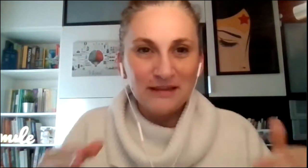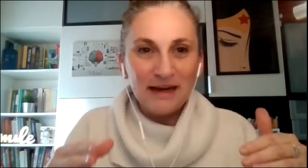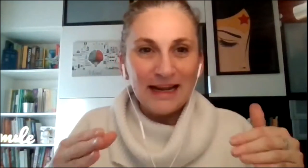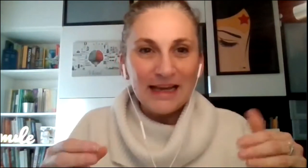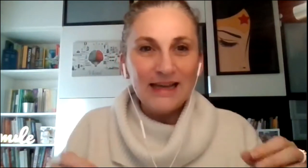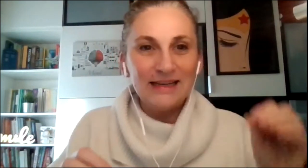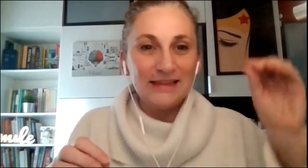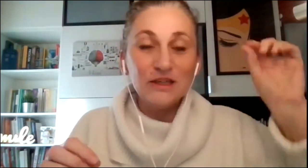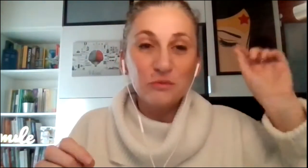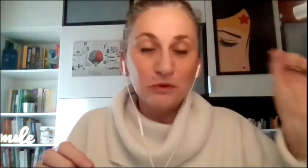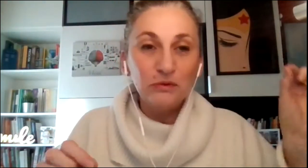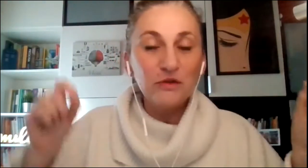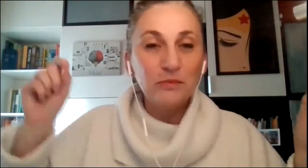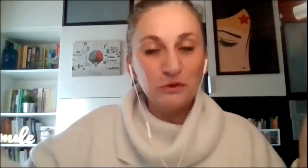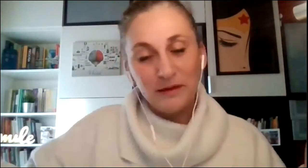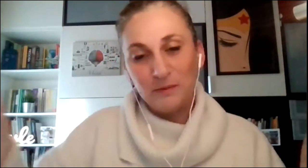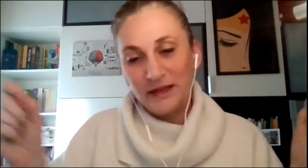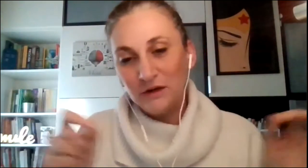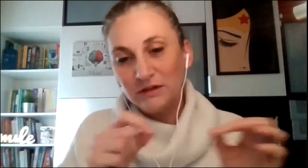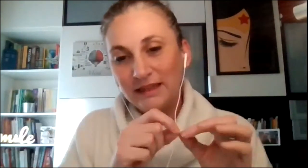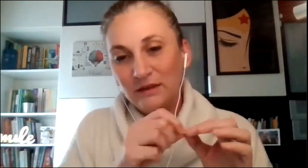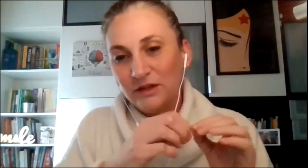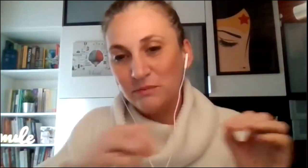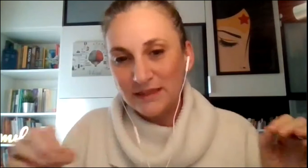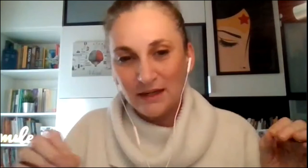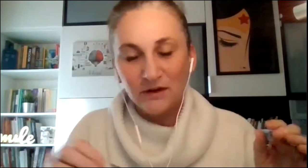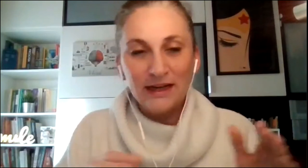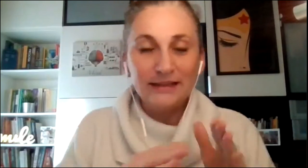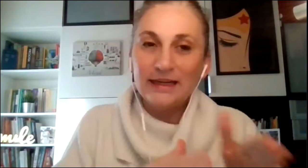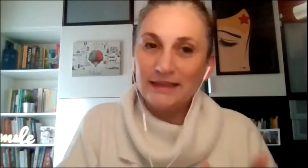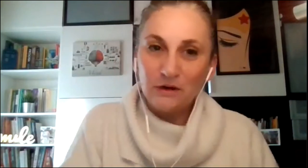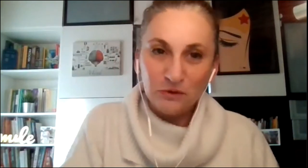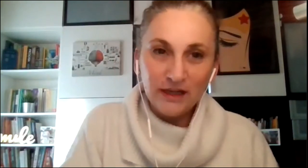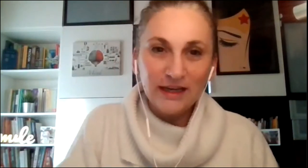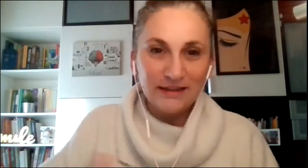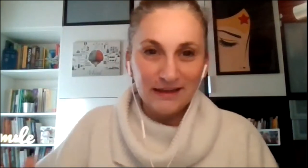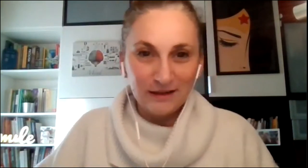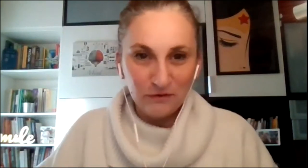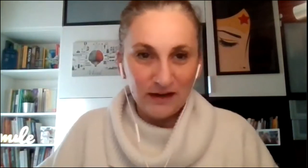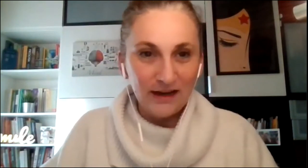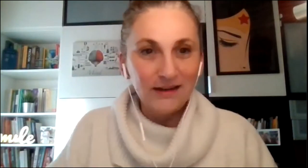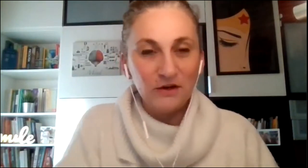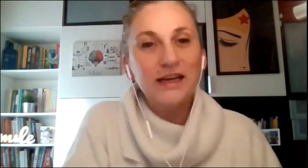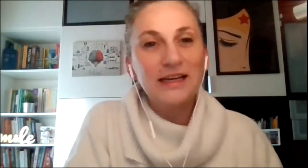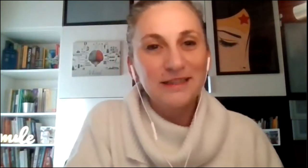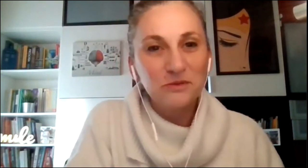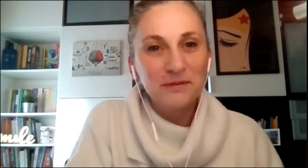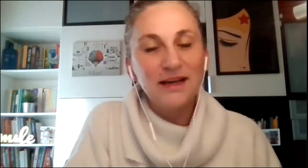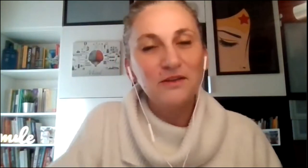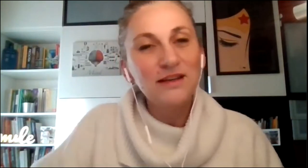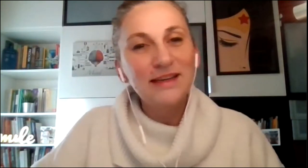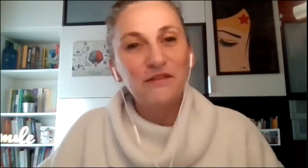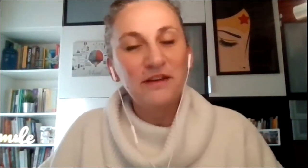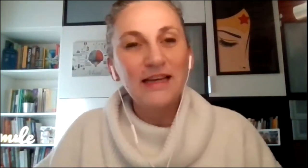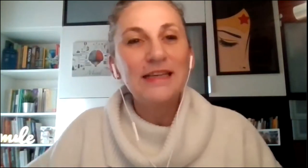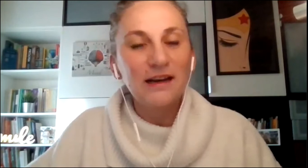maravilloso, de manera que él, que tiene su punto A y su punto B, porque él no entiende lo que es un paseo, él tiene que tener un origen y tiene que tener un final. El origen es el